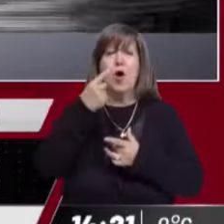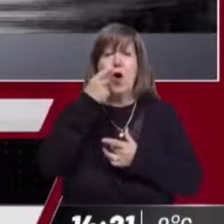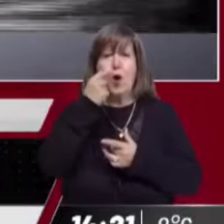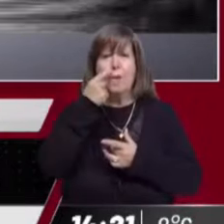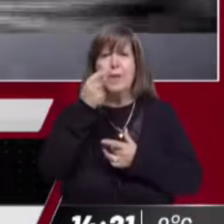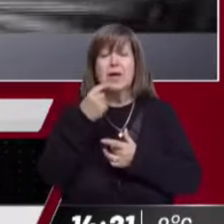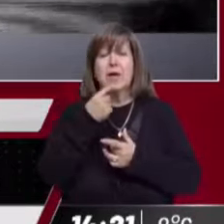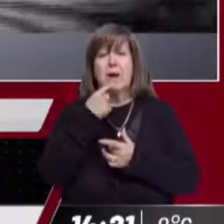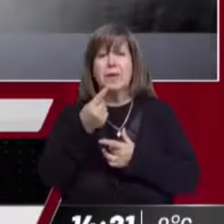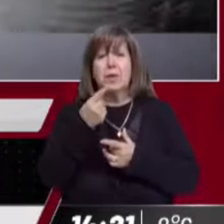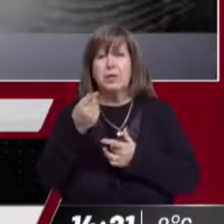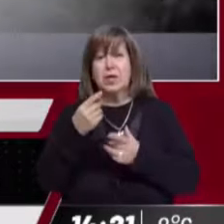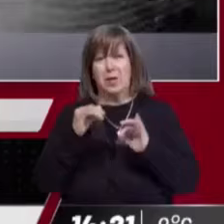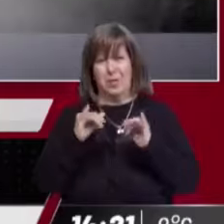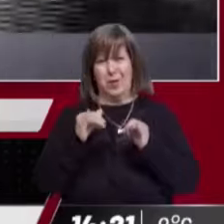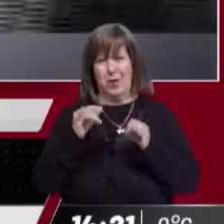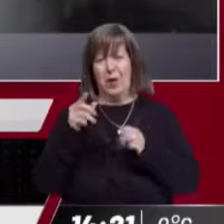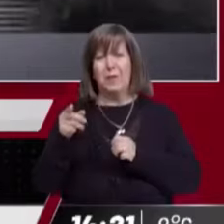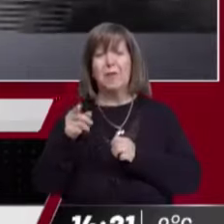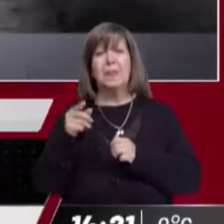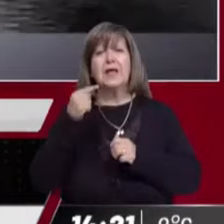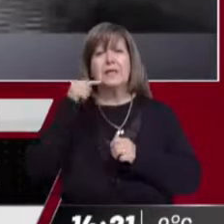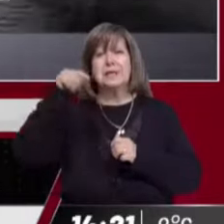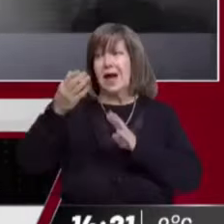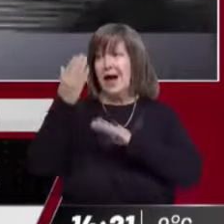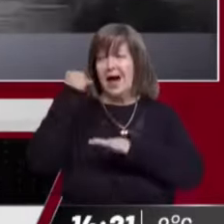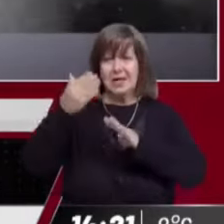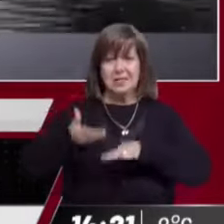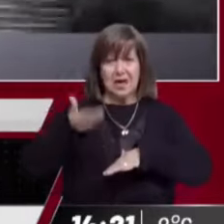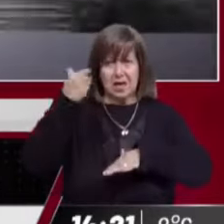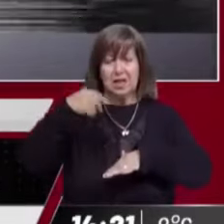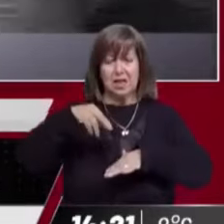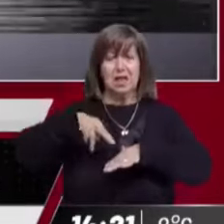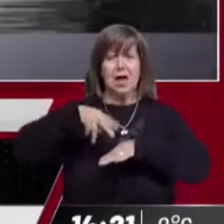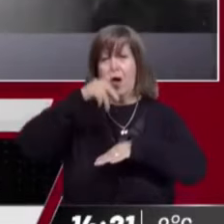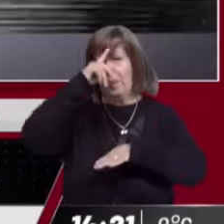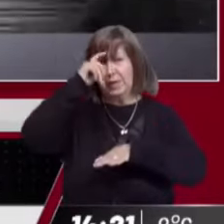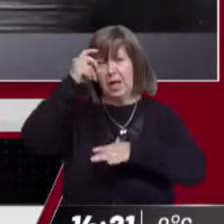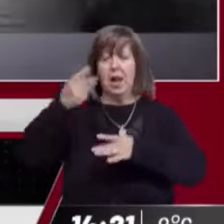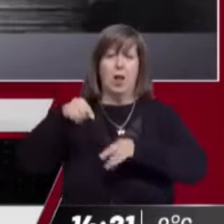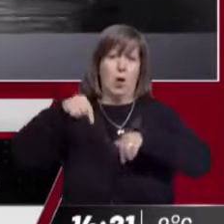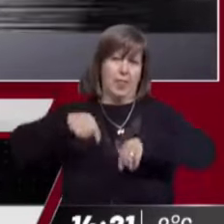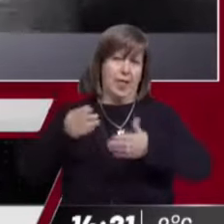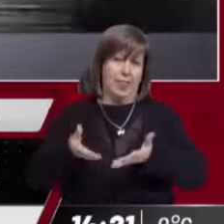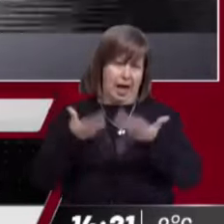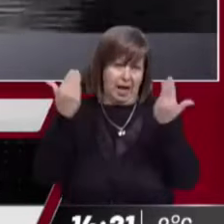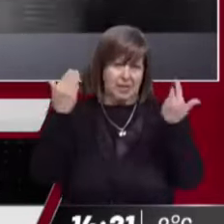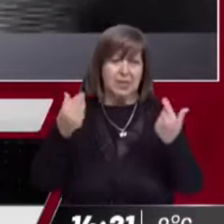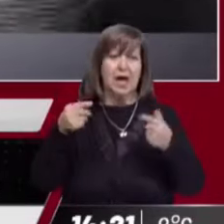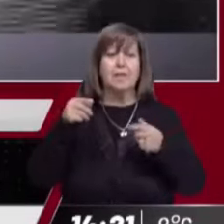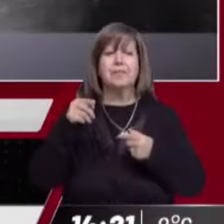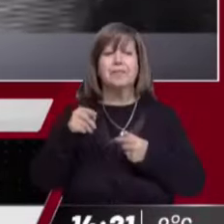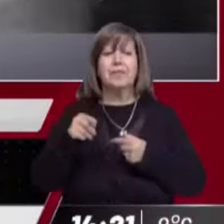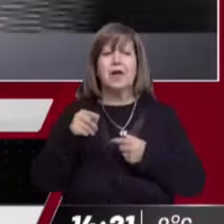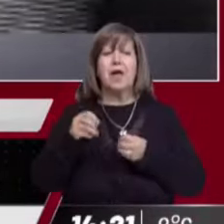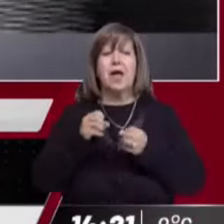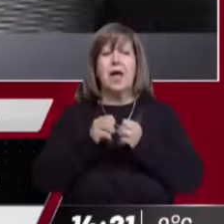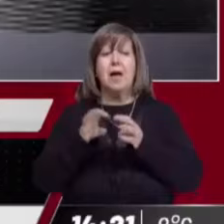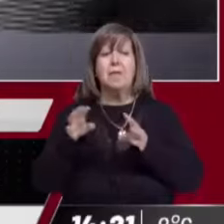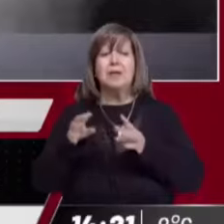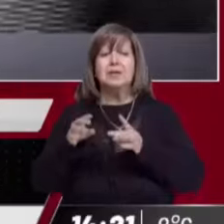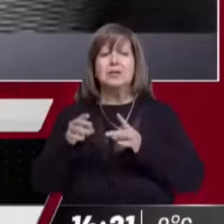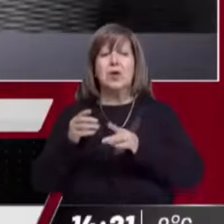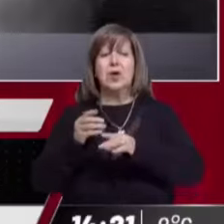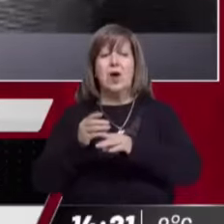está mejorando de salud. Ayer le dieron el alta y puede contar afortunadamente lo que pasó. Fue algo que comenzó en un